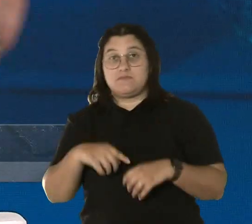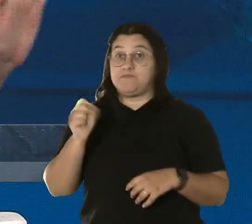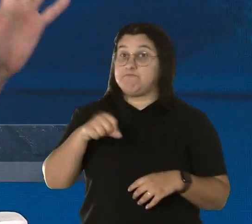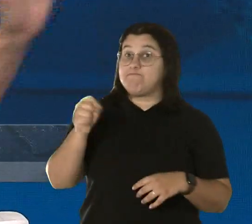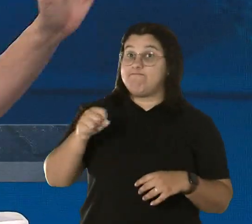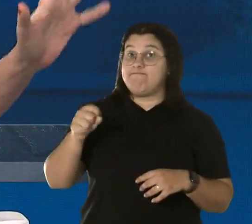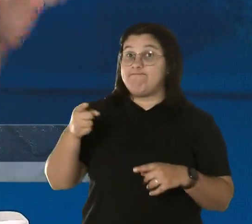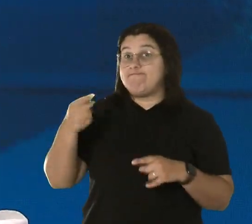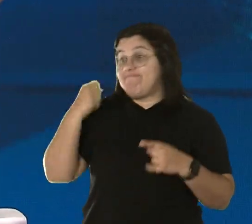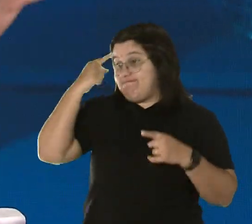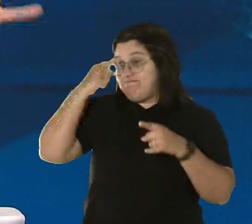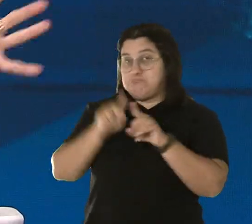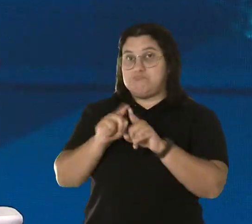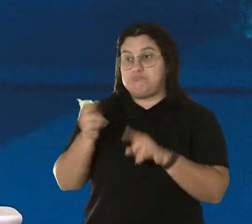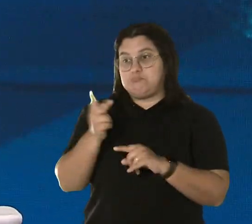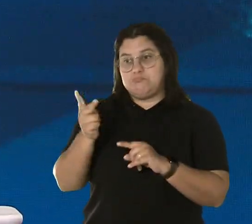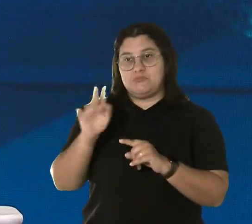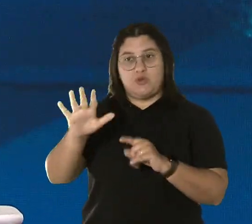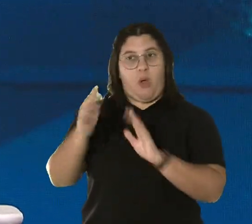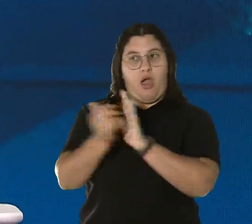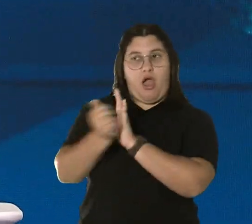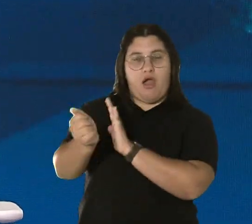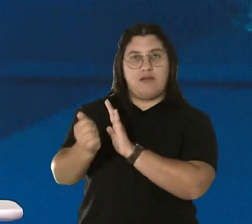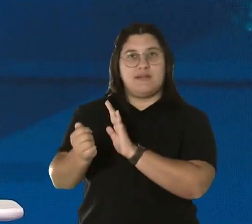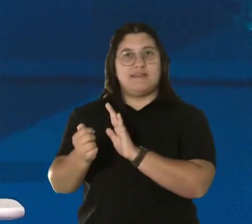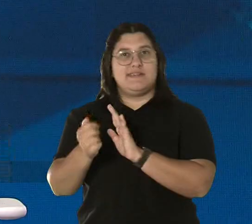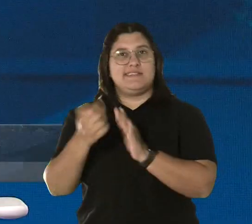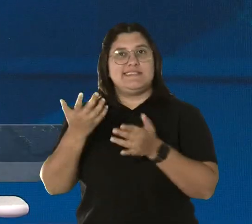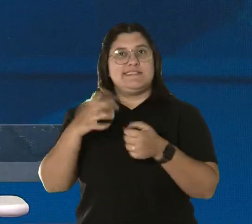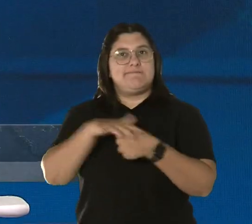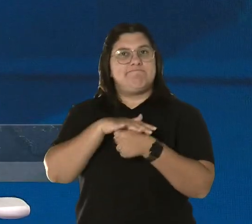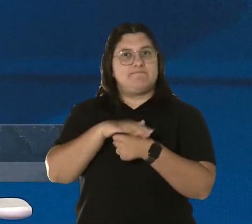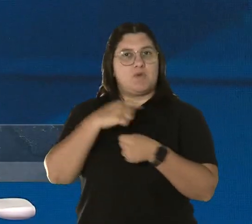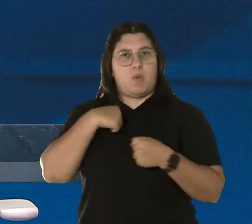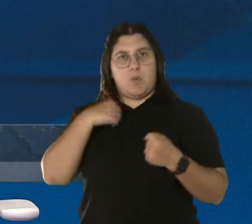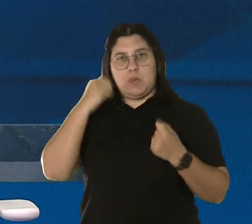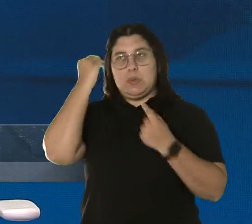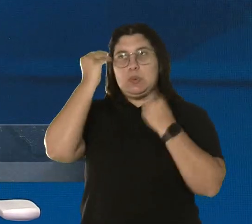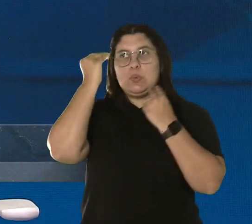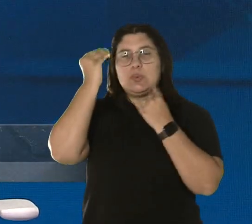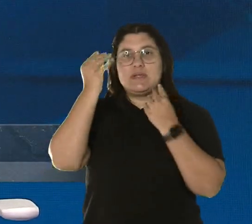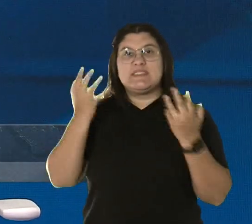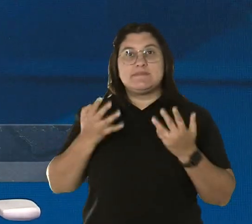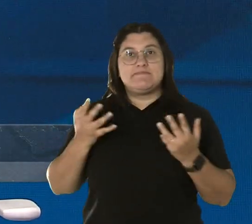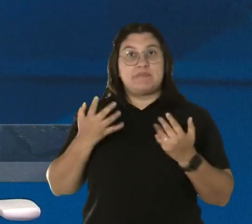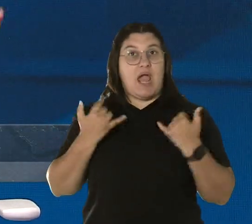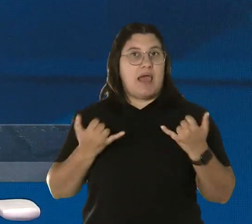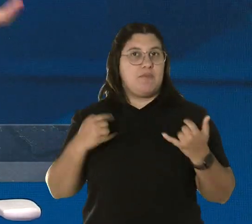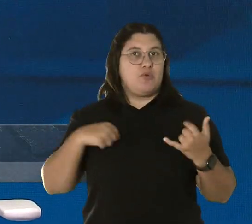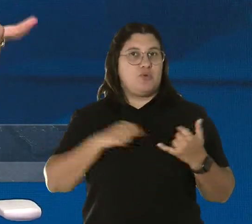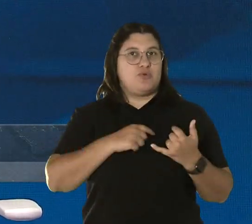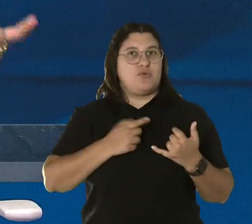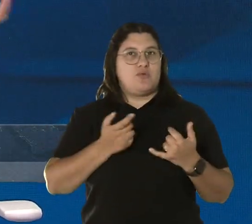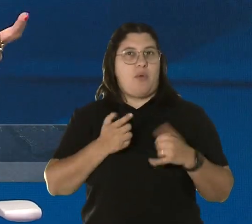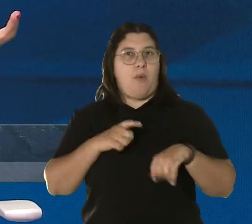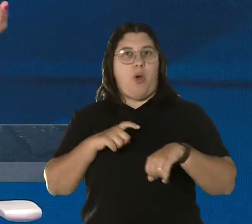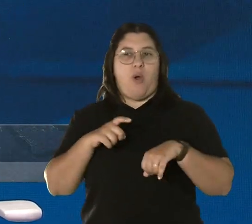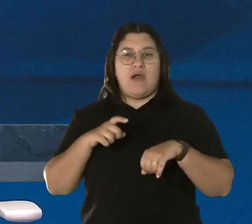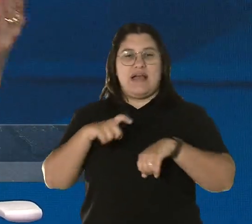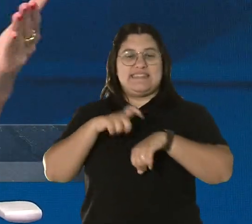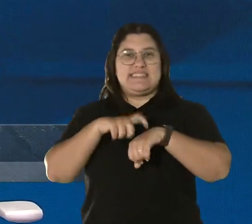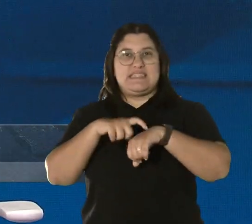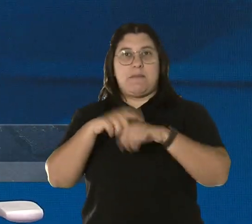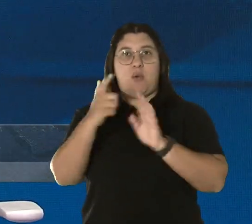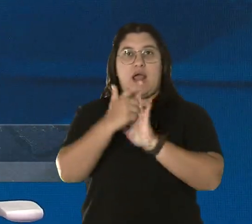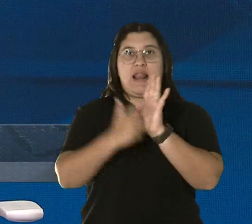ellos están cada cual con su expertise. La parte que me preocupa a mí es que ahora mismo estamos viviendo un tipo de limbo jurídico.